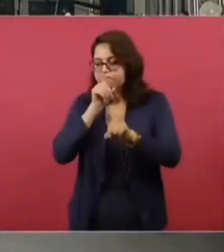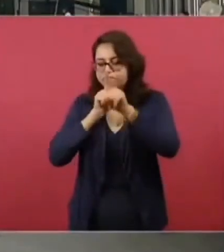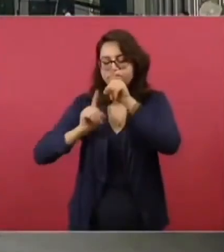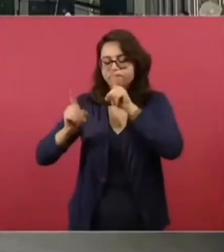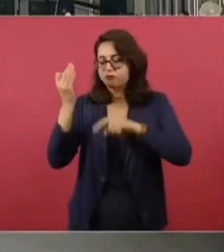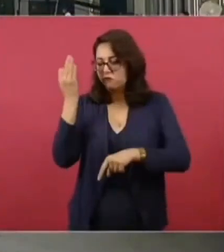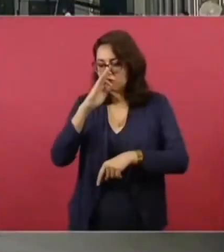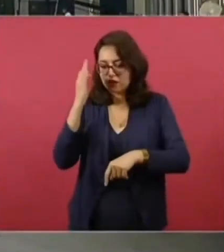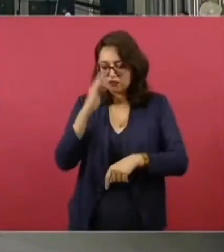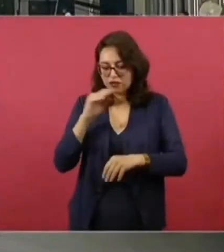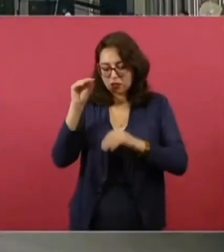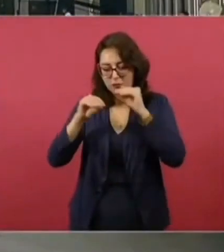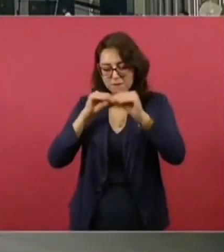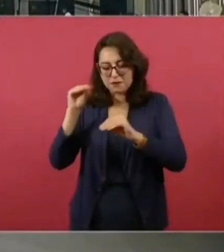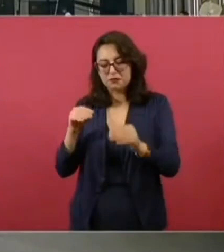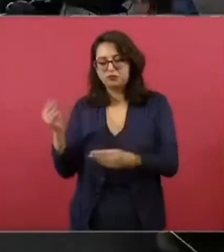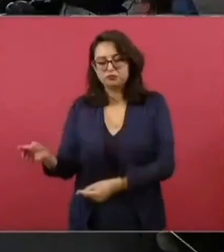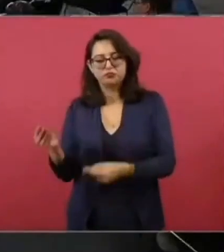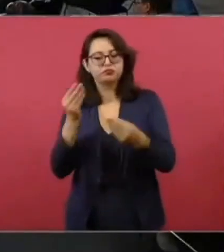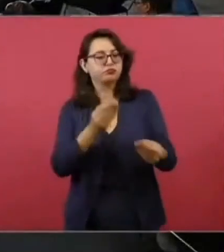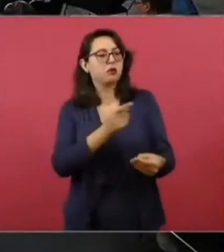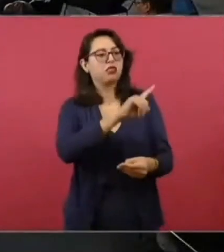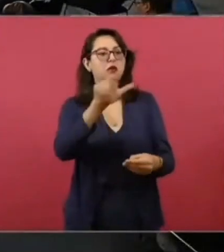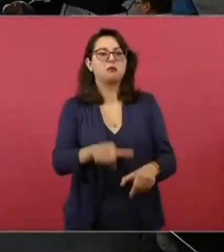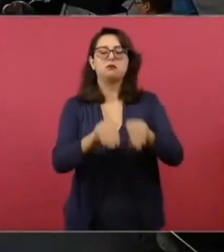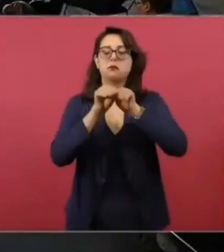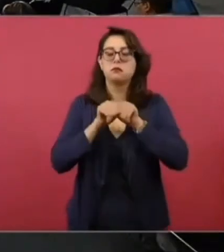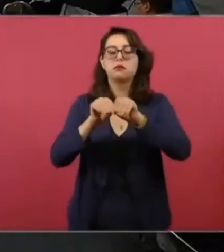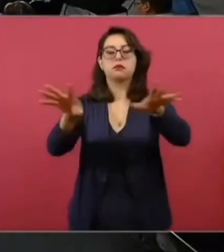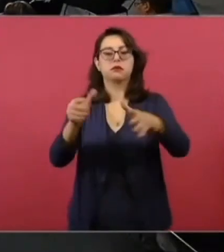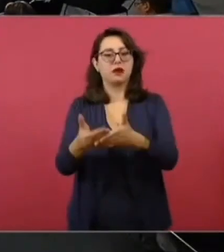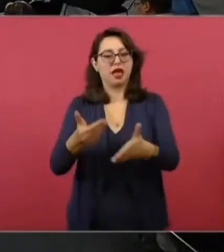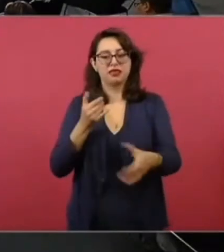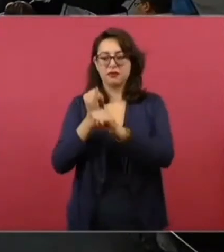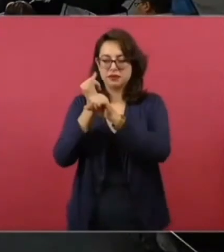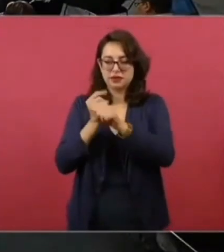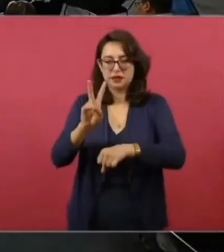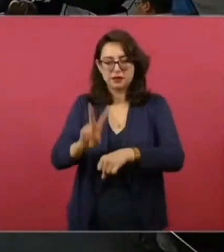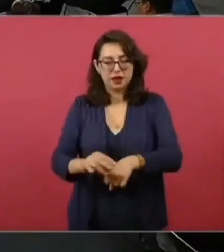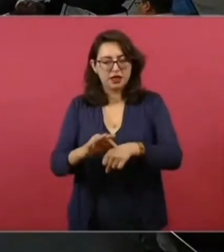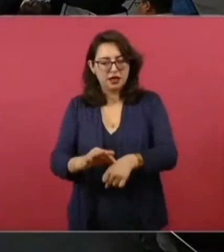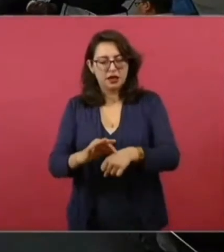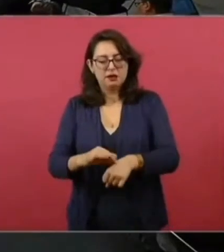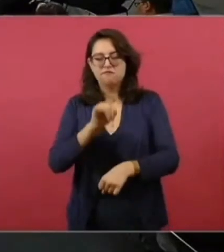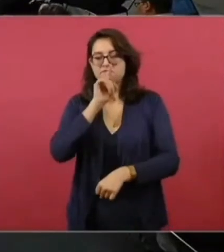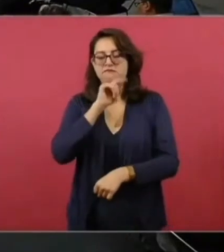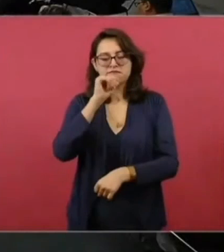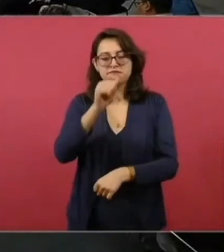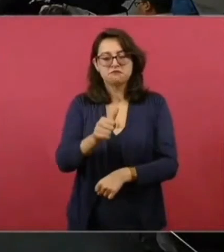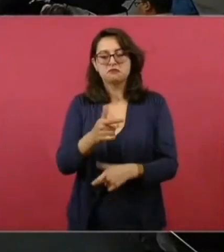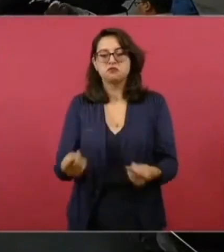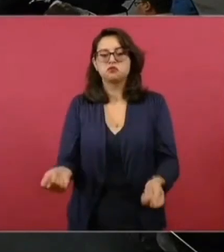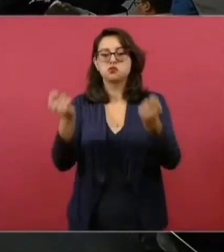y también sin confrontar, contrastar ni investigar absolutamente nada, las reproducen en